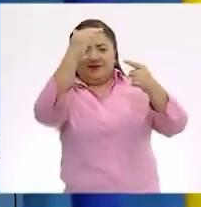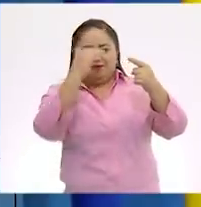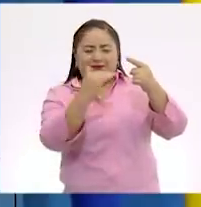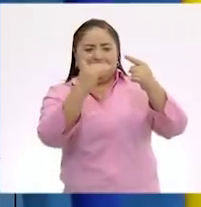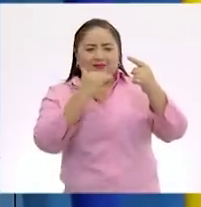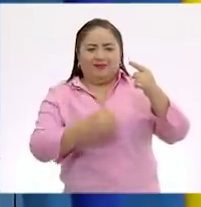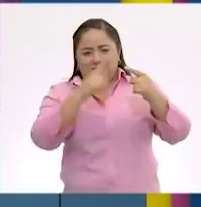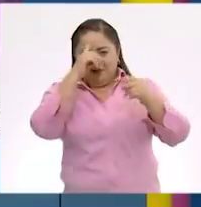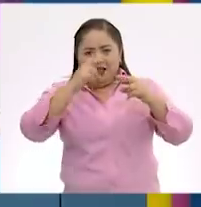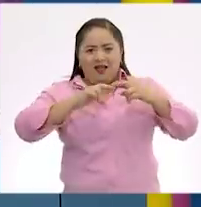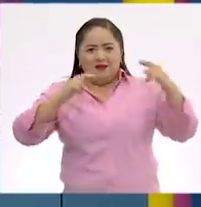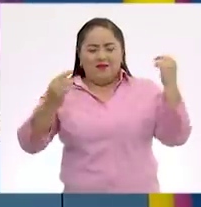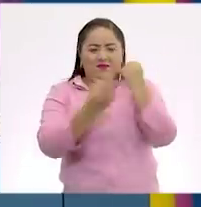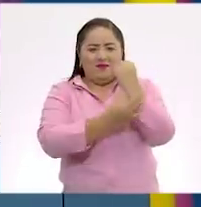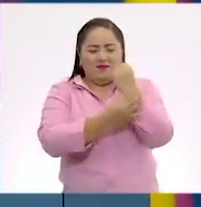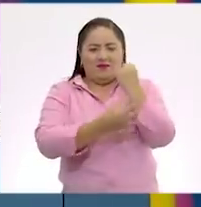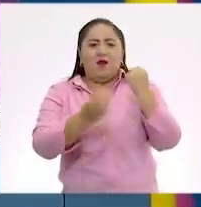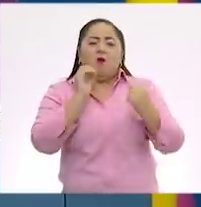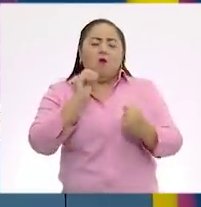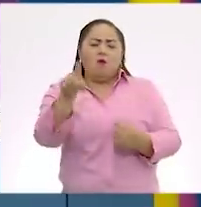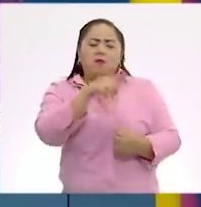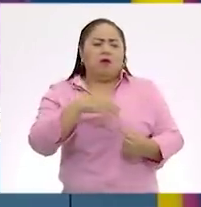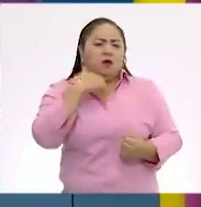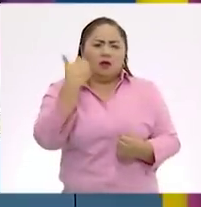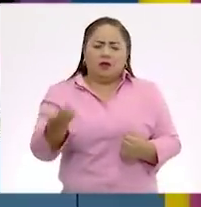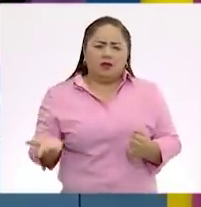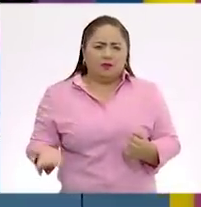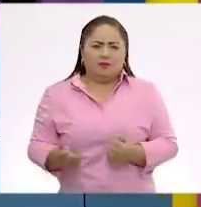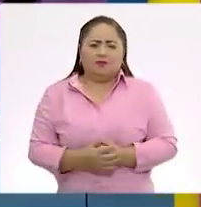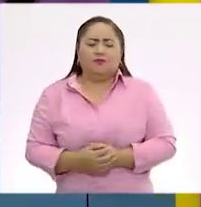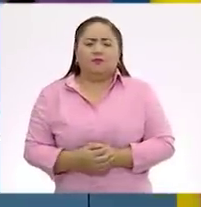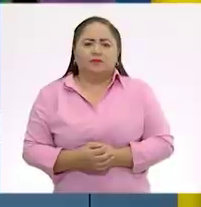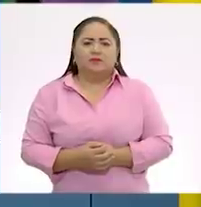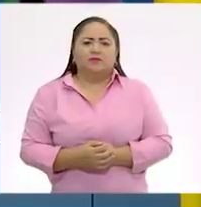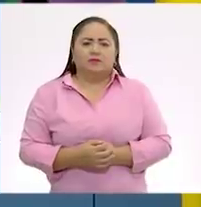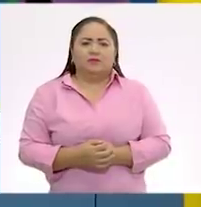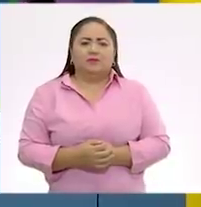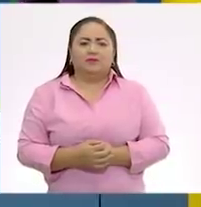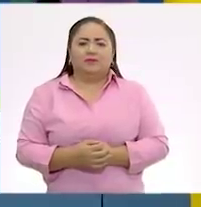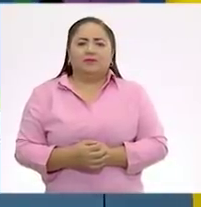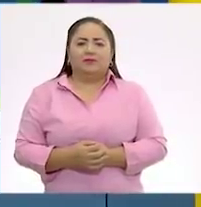de alambre abajo o los que queramos. ¡Guau!